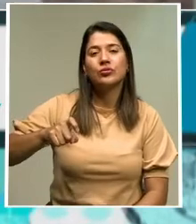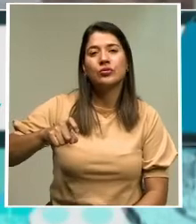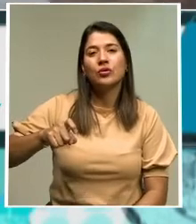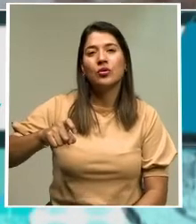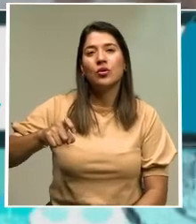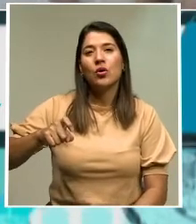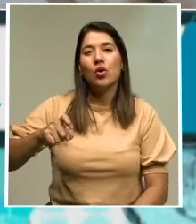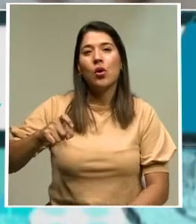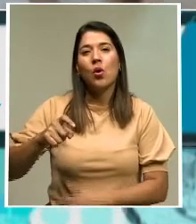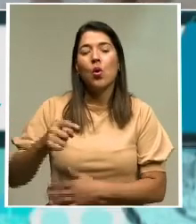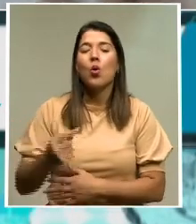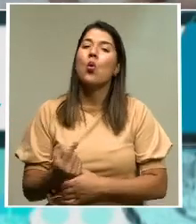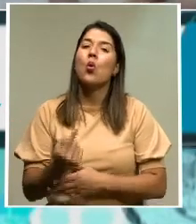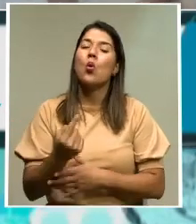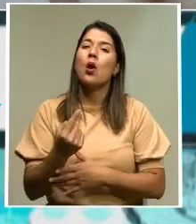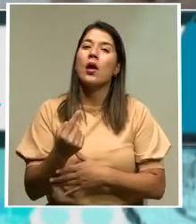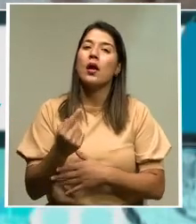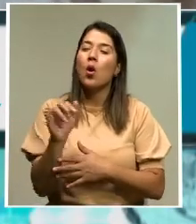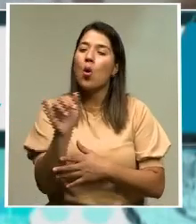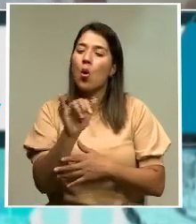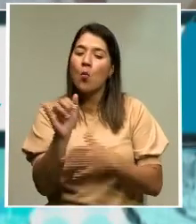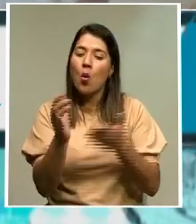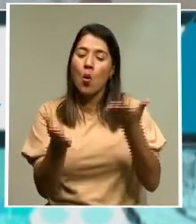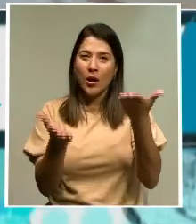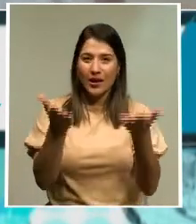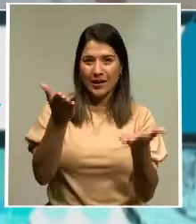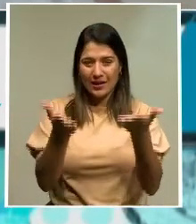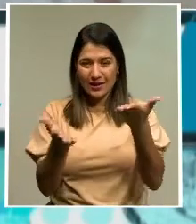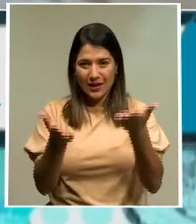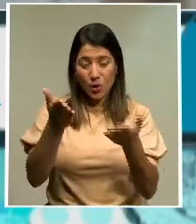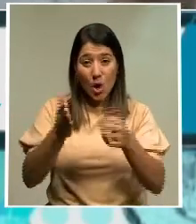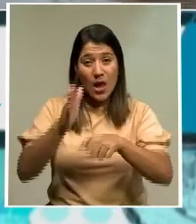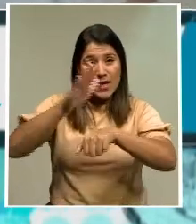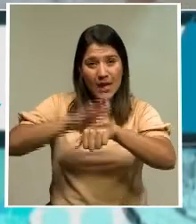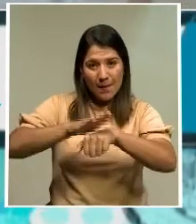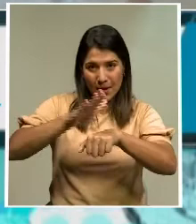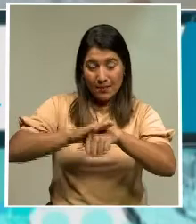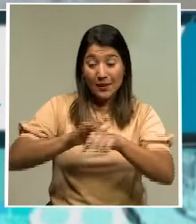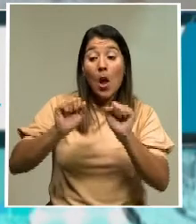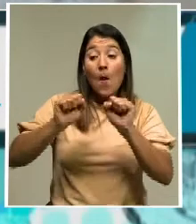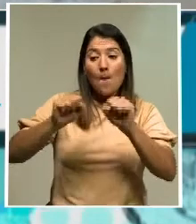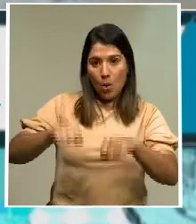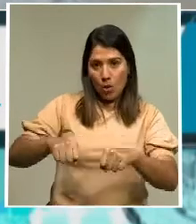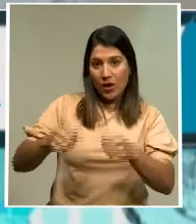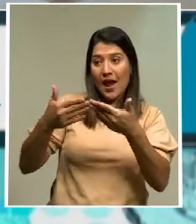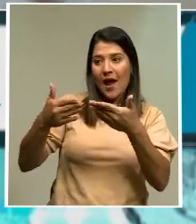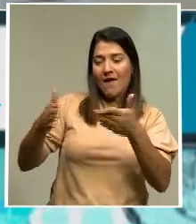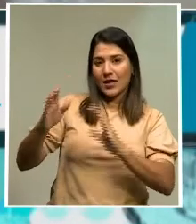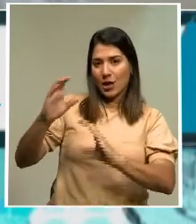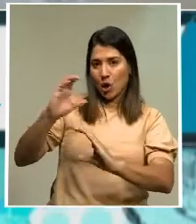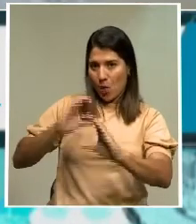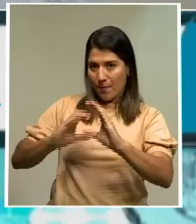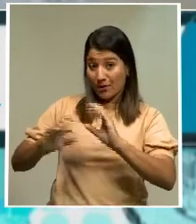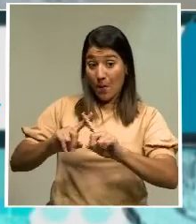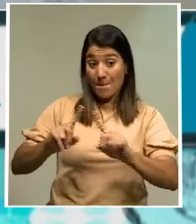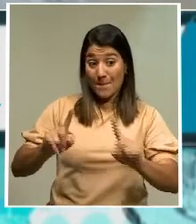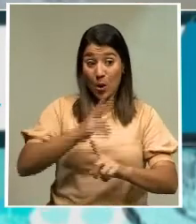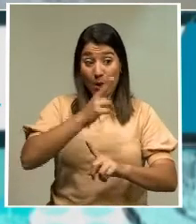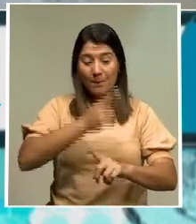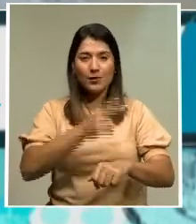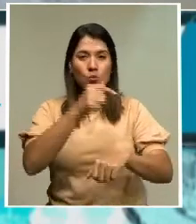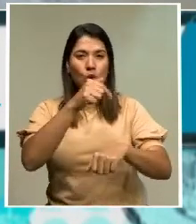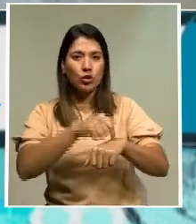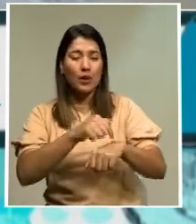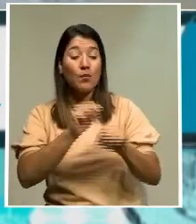digámoslo así, de punto intermedio que permita conciliar la apertura económica con el tema